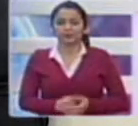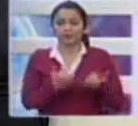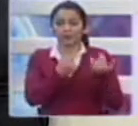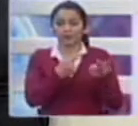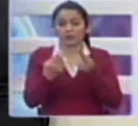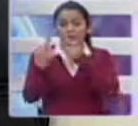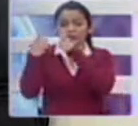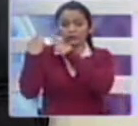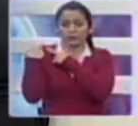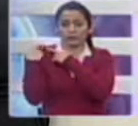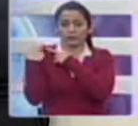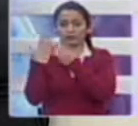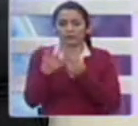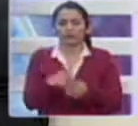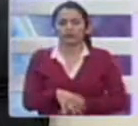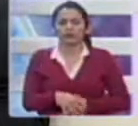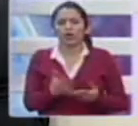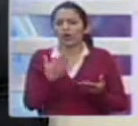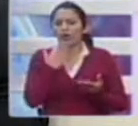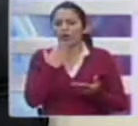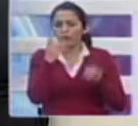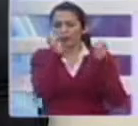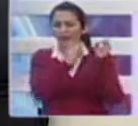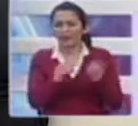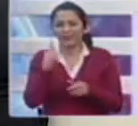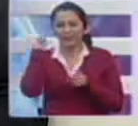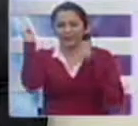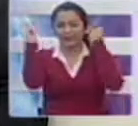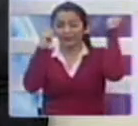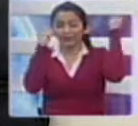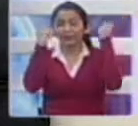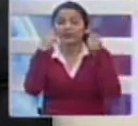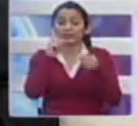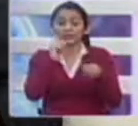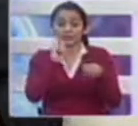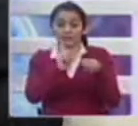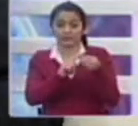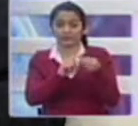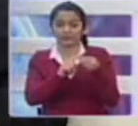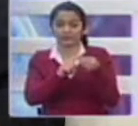celebraciones de la organización de las fiestas de Quito, que están entrando ya en